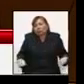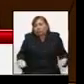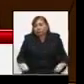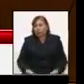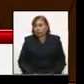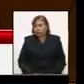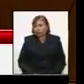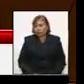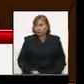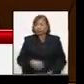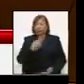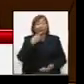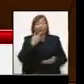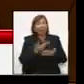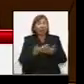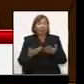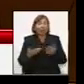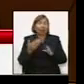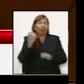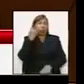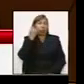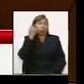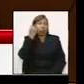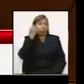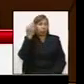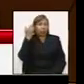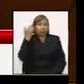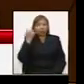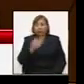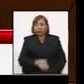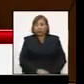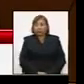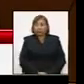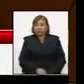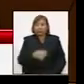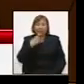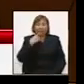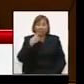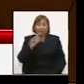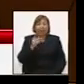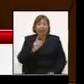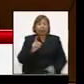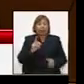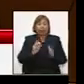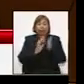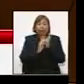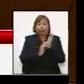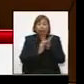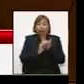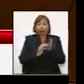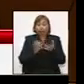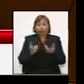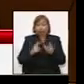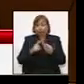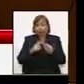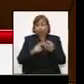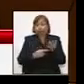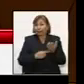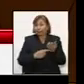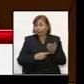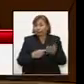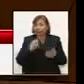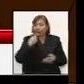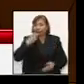exactamente los casos. Perdón, usted nos mencionó un caso que no es muy antiguo tampoco, ¿no es cierto? Como para no decir que no había la tecnología. Usted se remonta